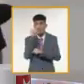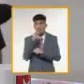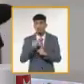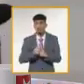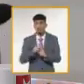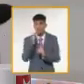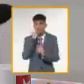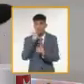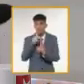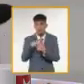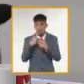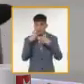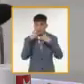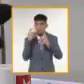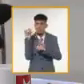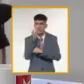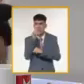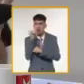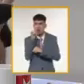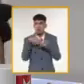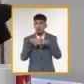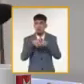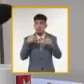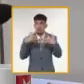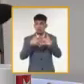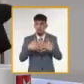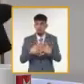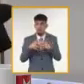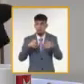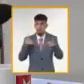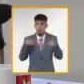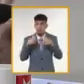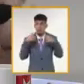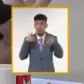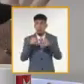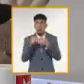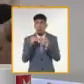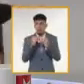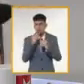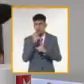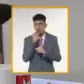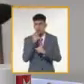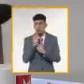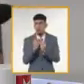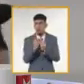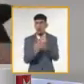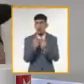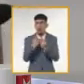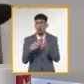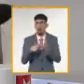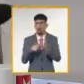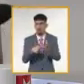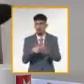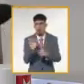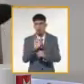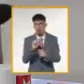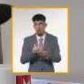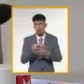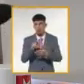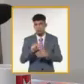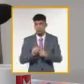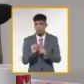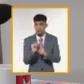discurso musical estrictamente. Es decir, es un género que transmite sus mensajes, sus valores de muchas maneras y no solamente mediante la